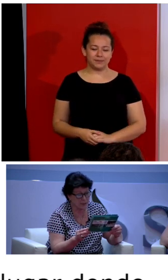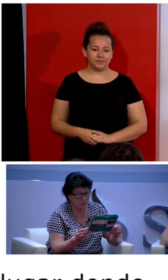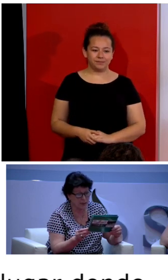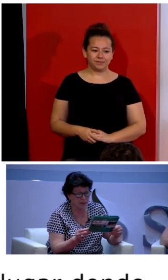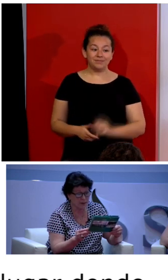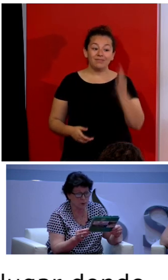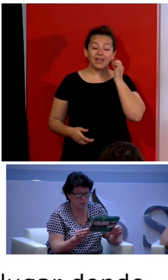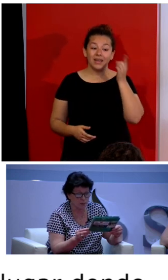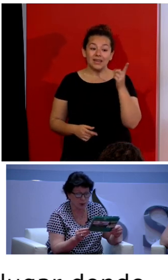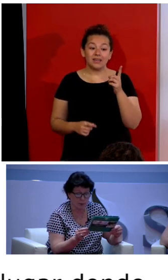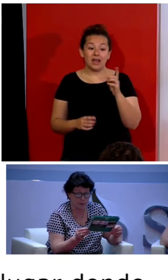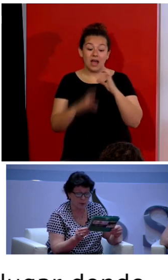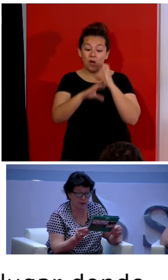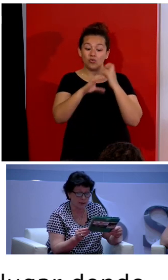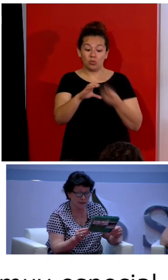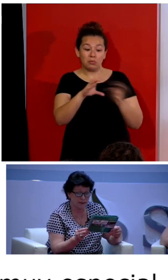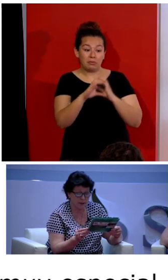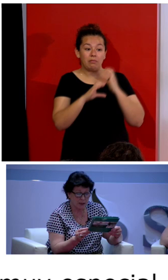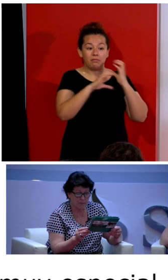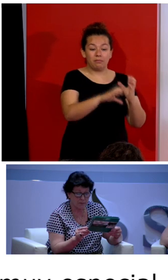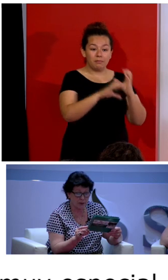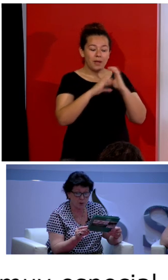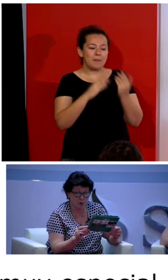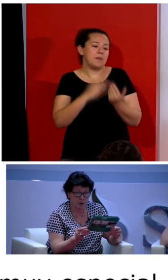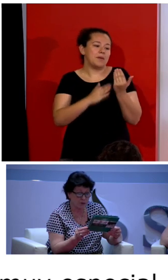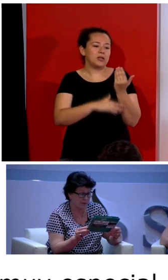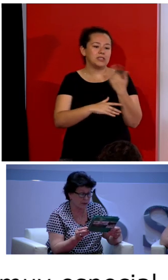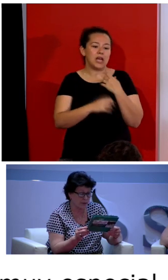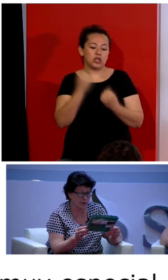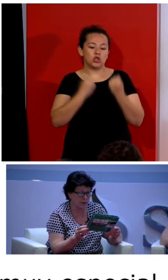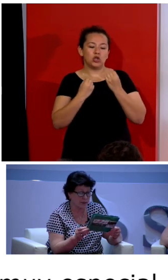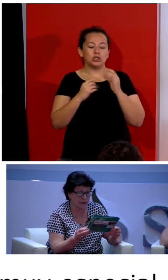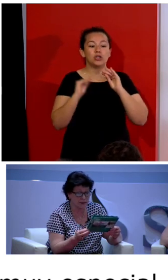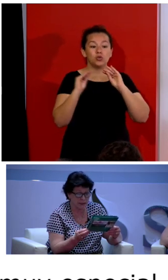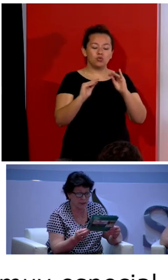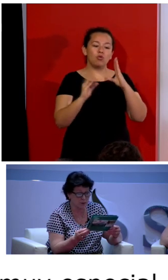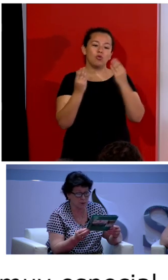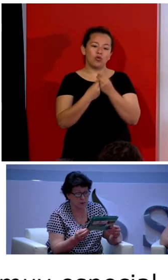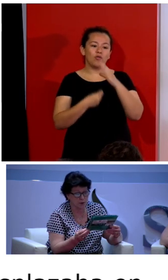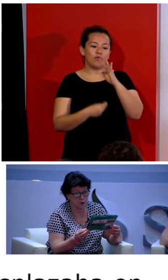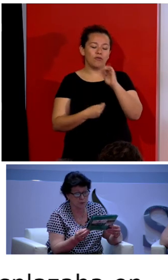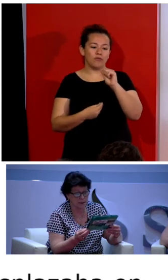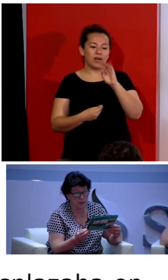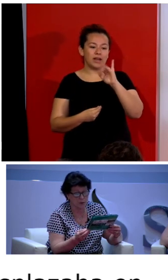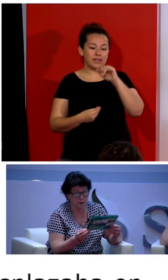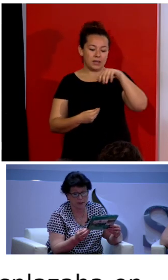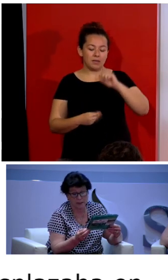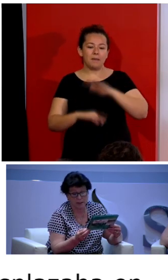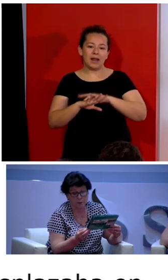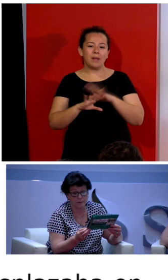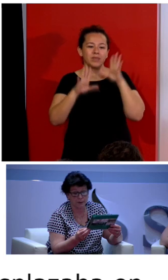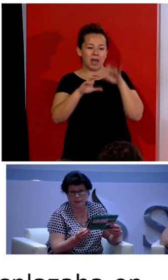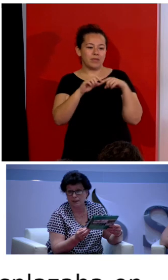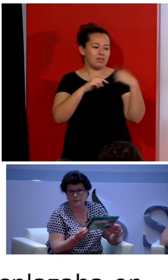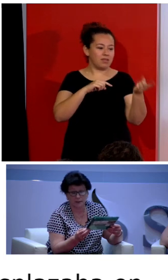Ella se desplazaba en autobús, pero los primeros días fue en su coche con Fátima para aprender el trayecto y supiera dónde aparcar si